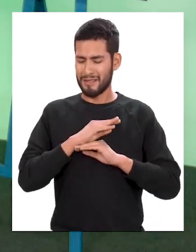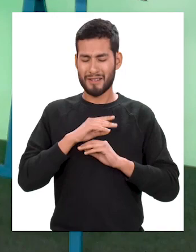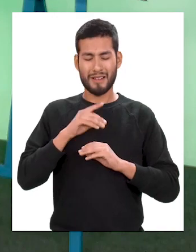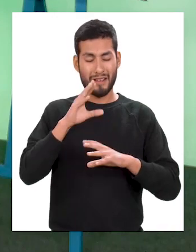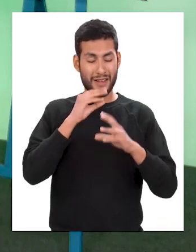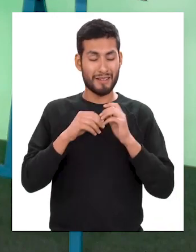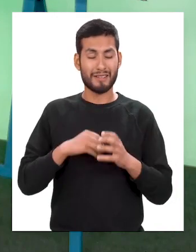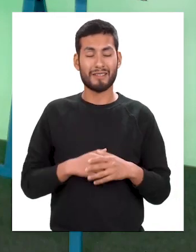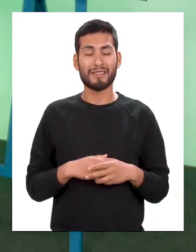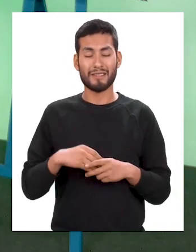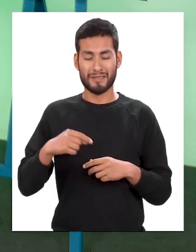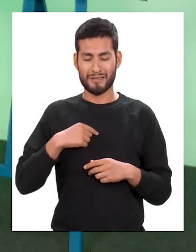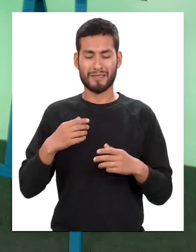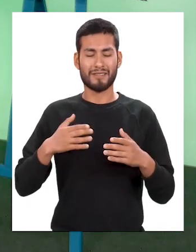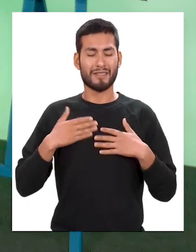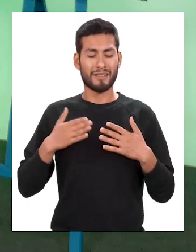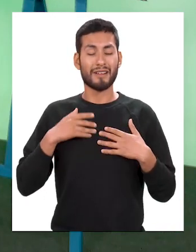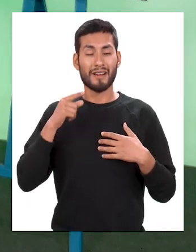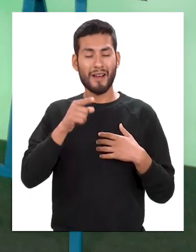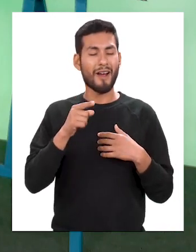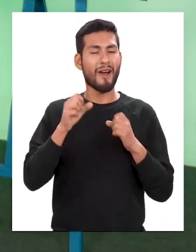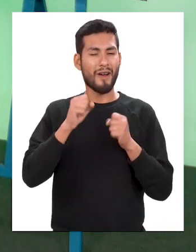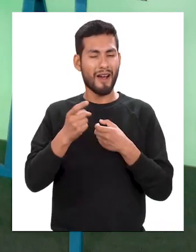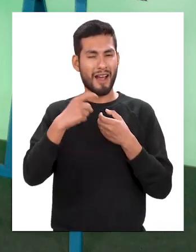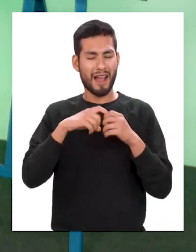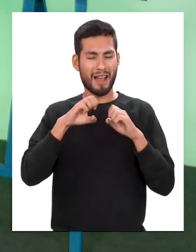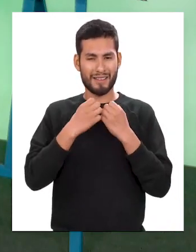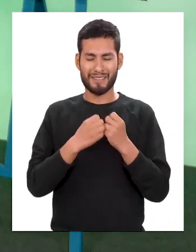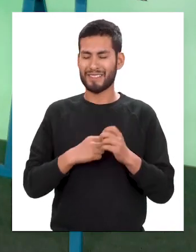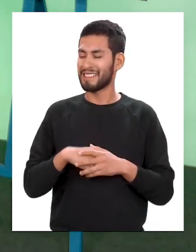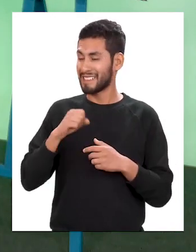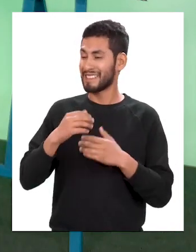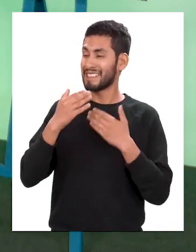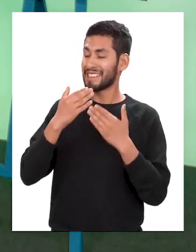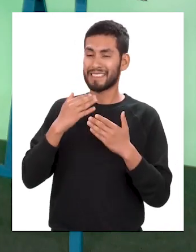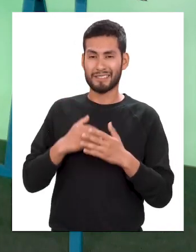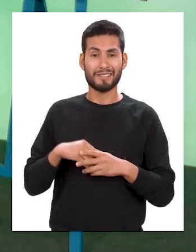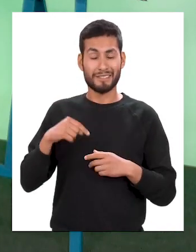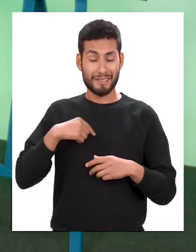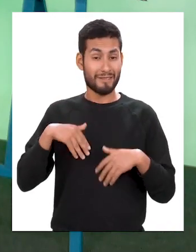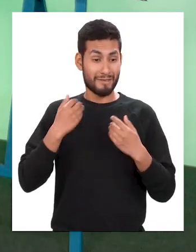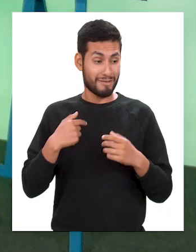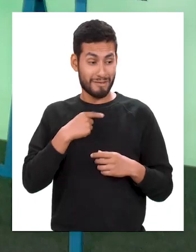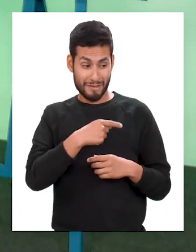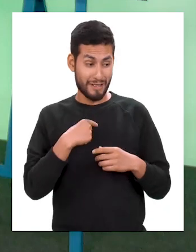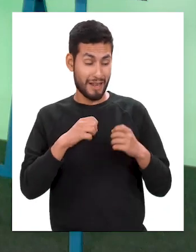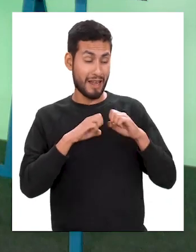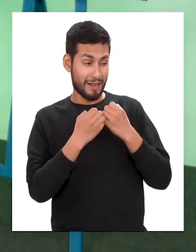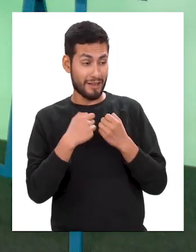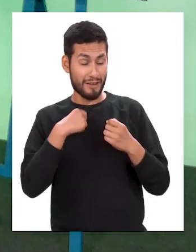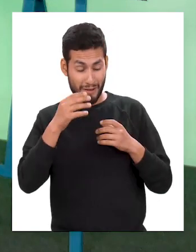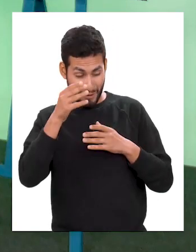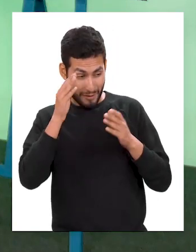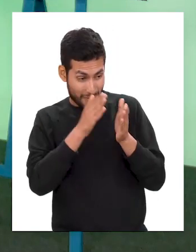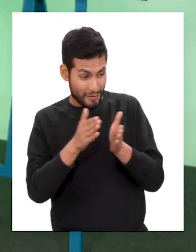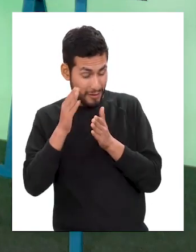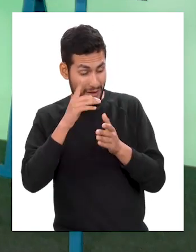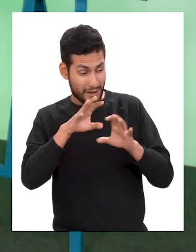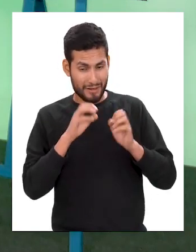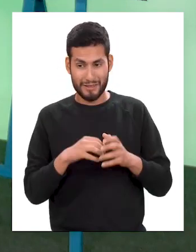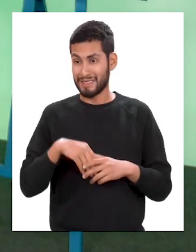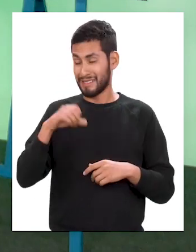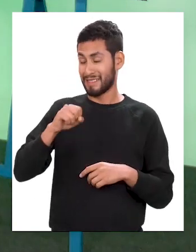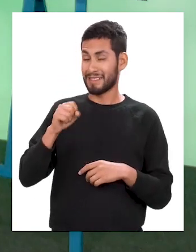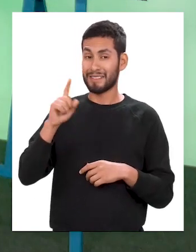con lo aprendido y estoy muy feliz de que te hayas sumado al equipo. Muchas gracias, Rafael. Sabes que también podemos ser equipo cuando nos preparemos para las evaluaciones del